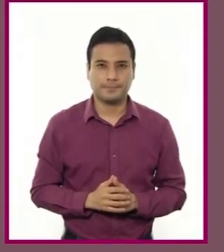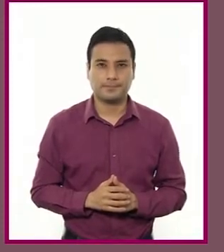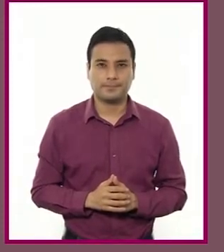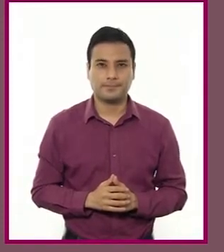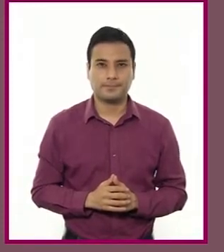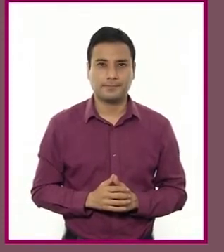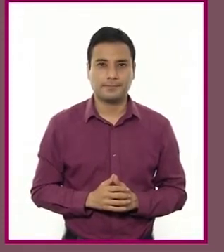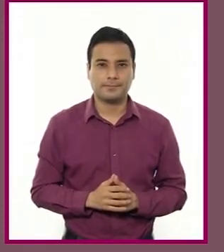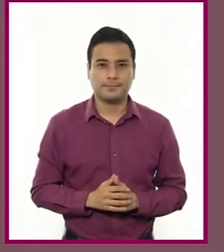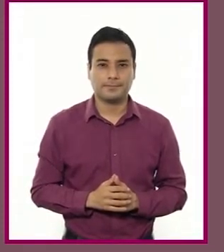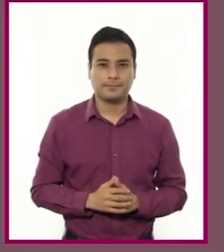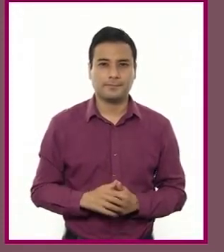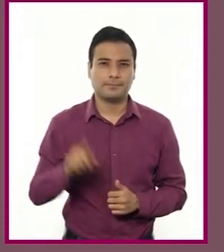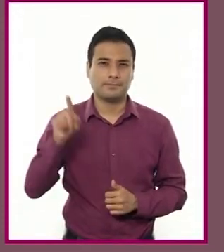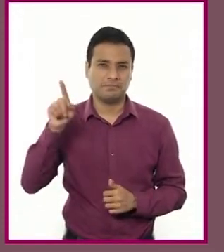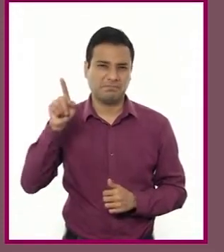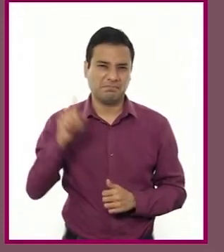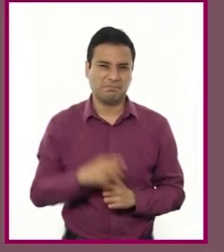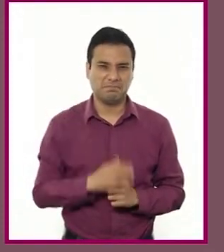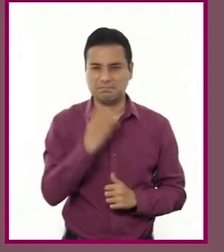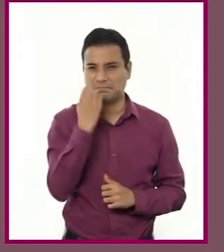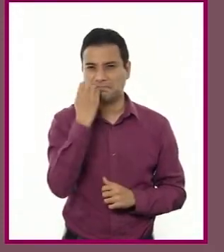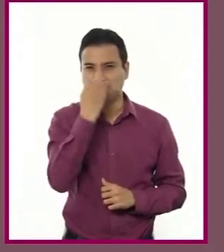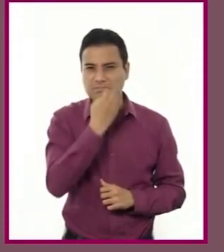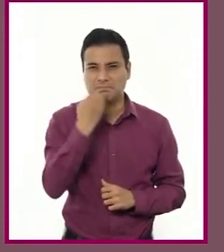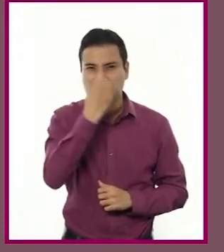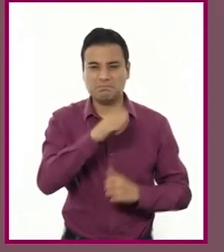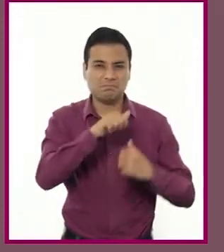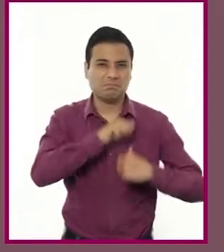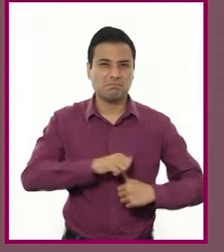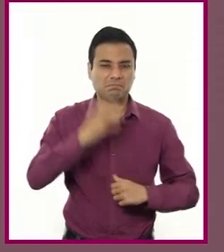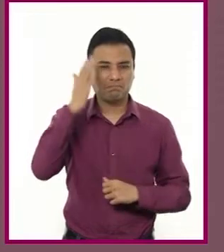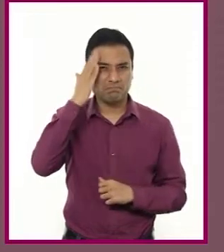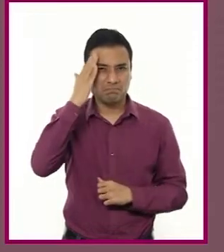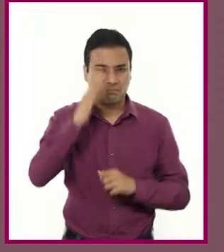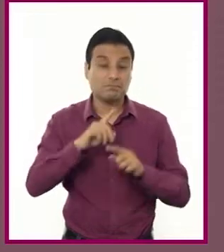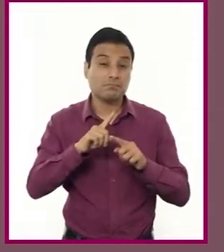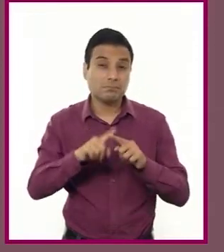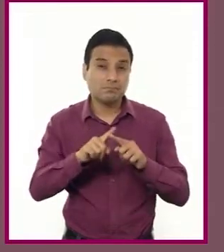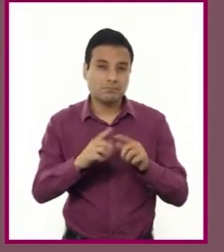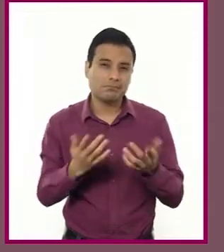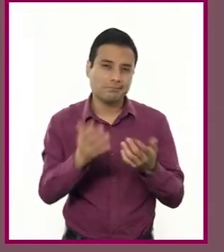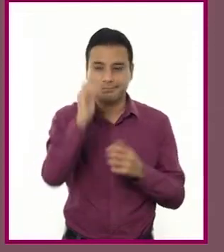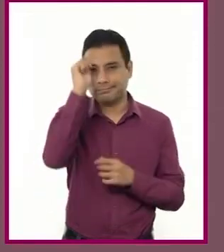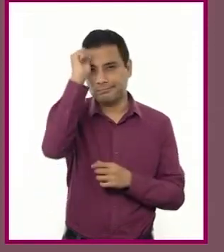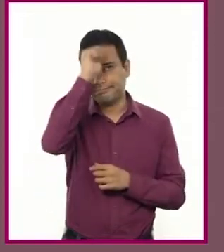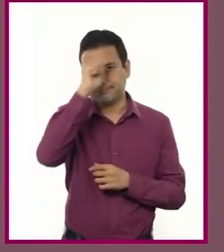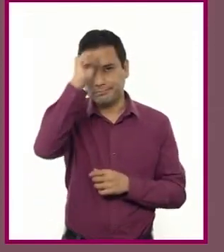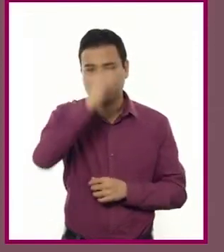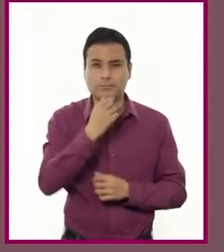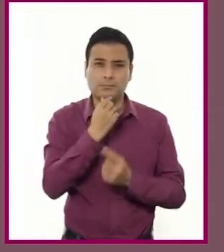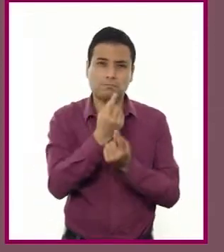educativas laicas, la educación era impartida por el clero. En muchos conventos se impartía enseñanza